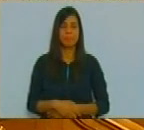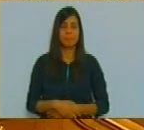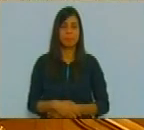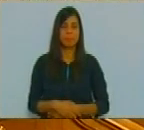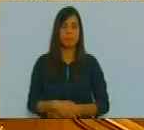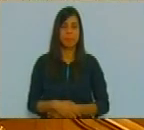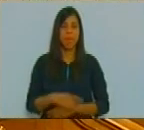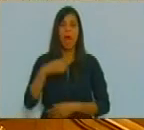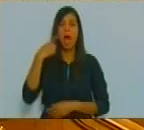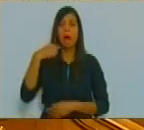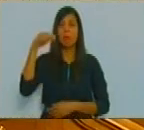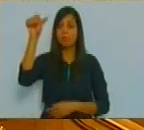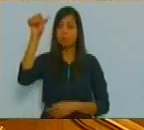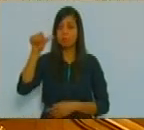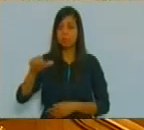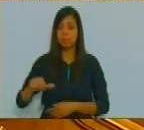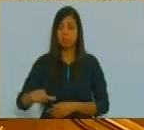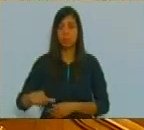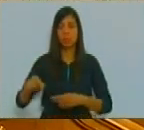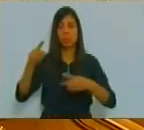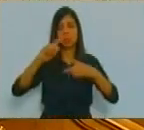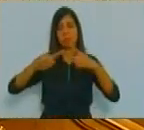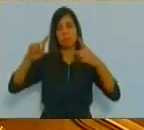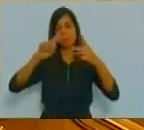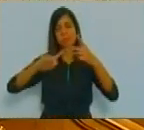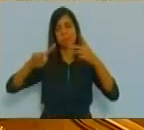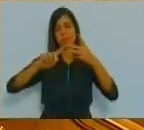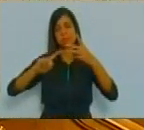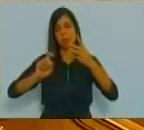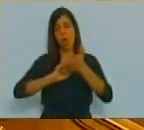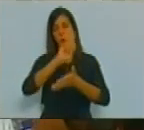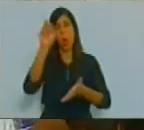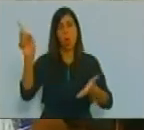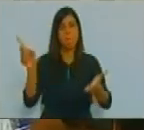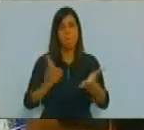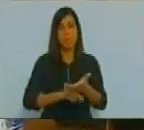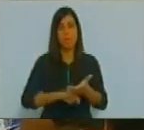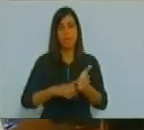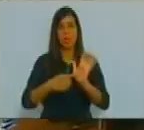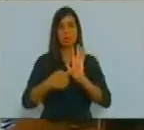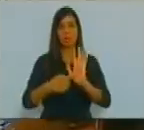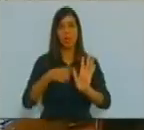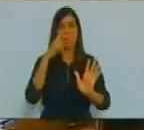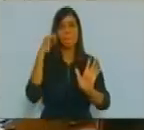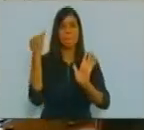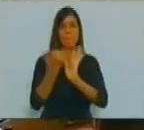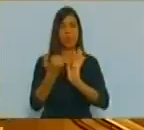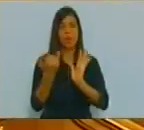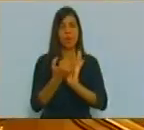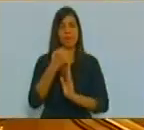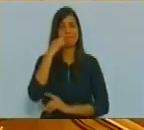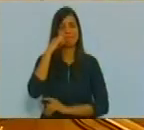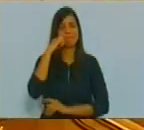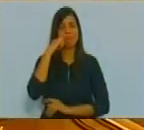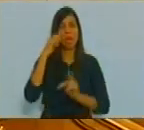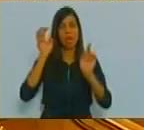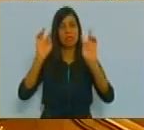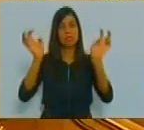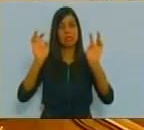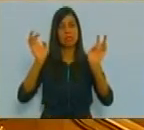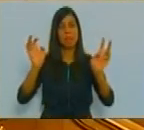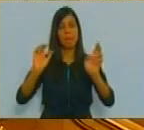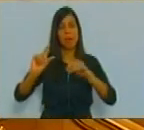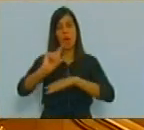presentación completa que retrata lo que ha sido el tema de la política de